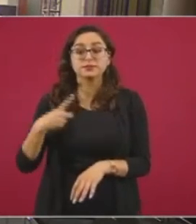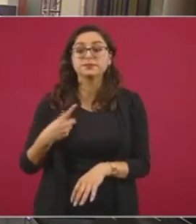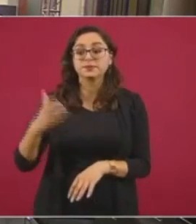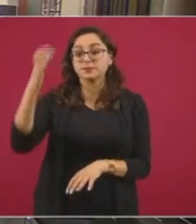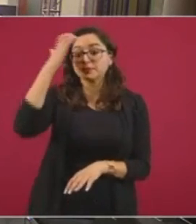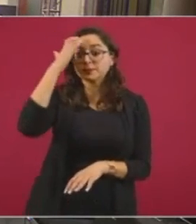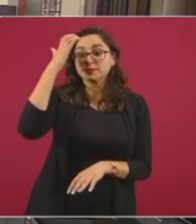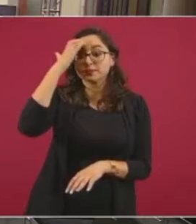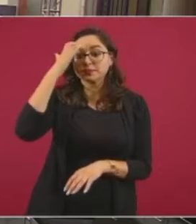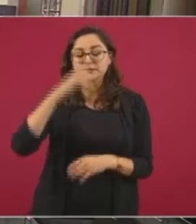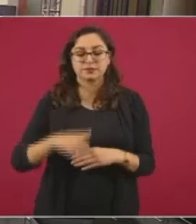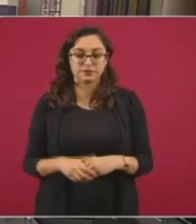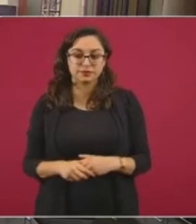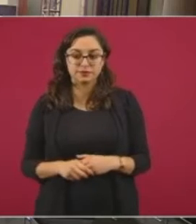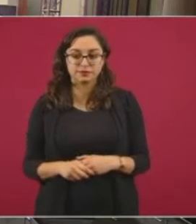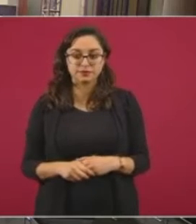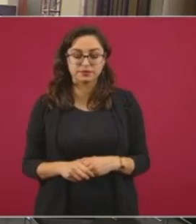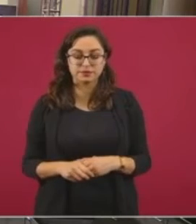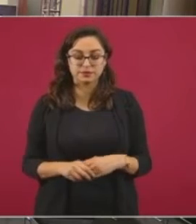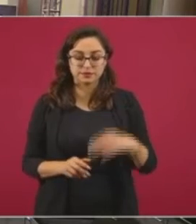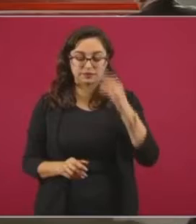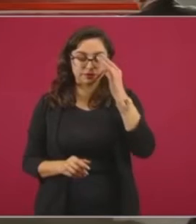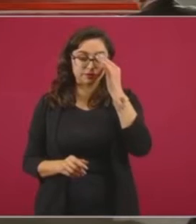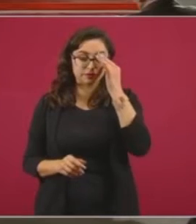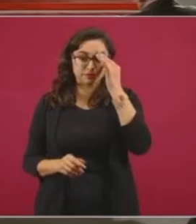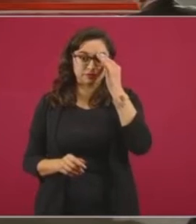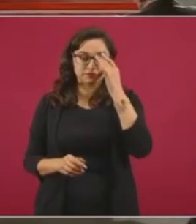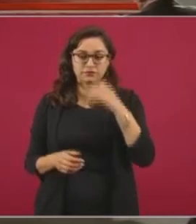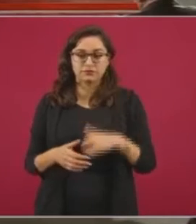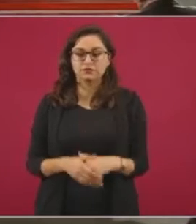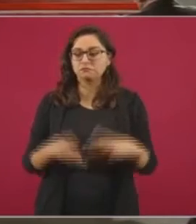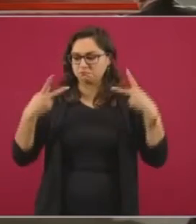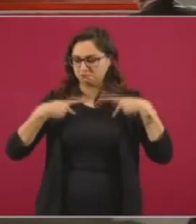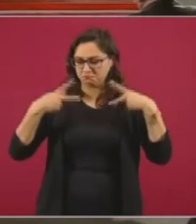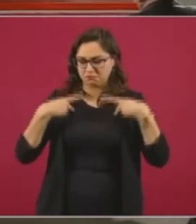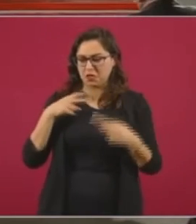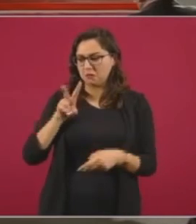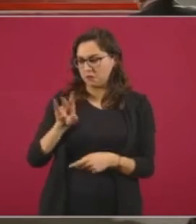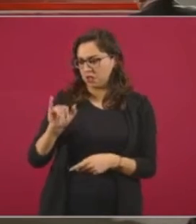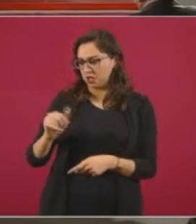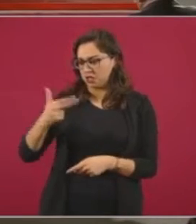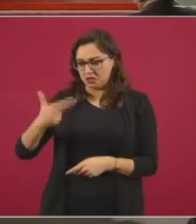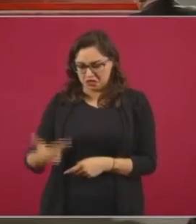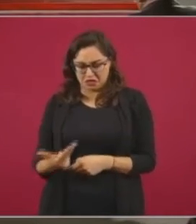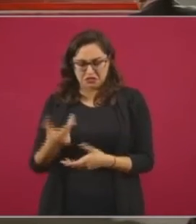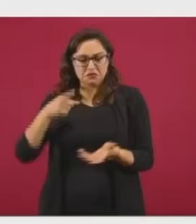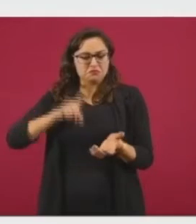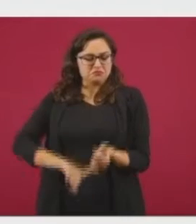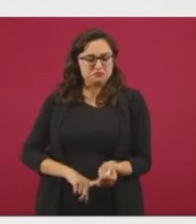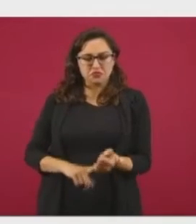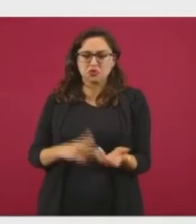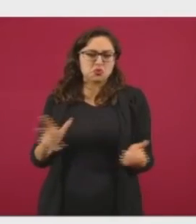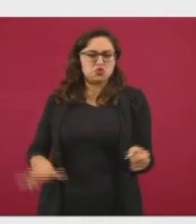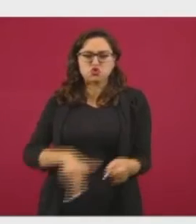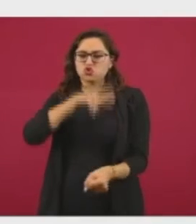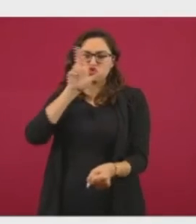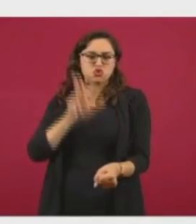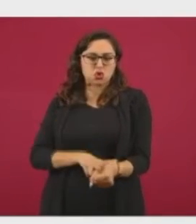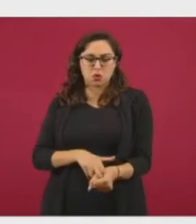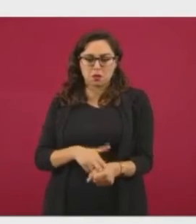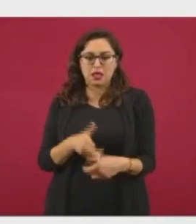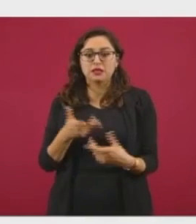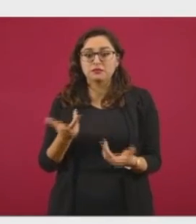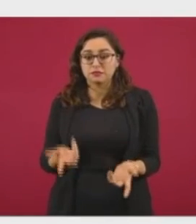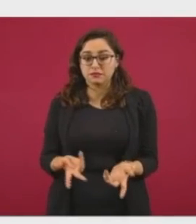conocer. Número 1, cualquier persona puede vivir con VIH. Es más frecuente, esta es la incidencia, quiere decir